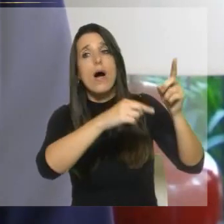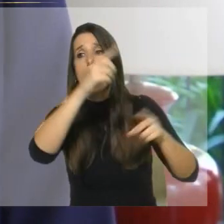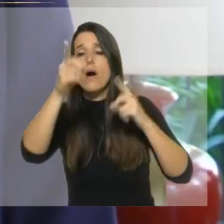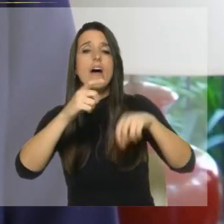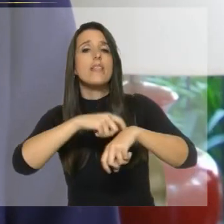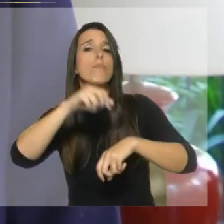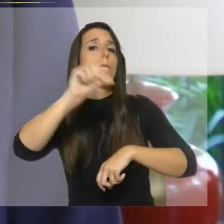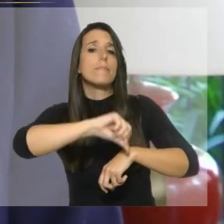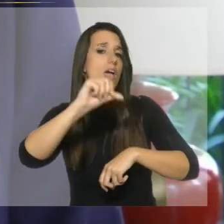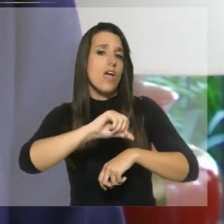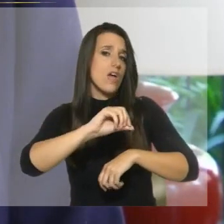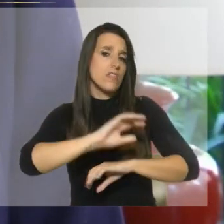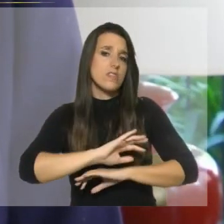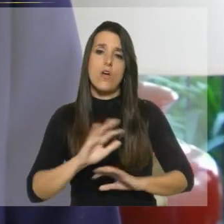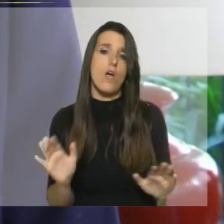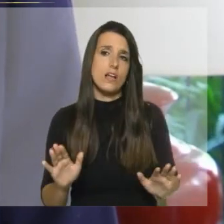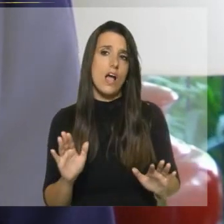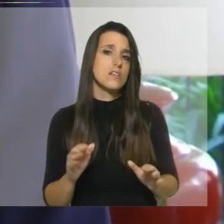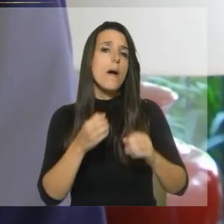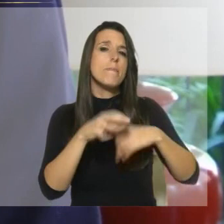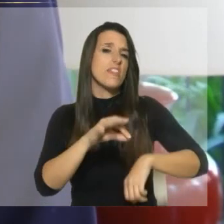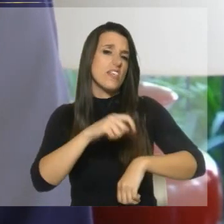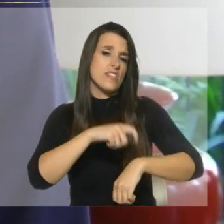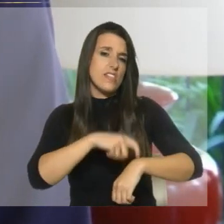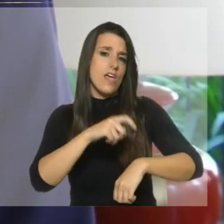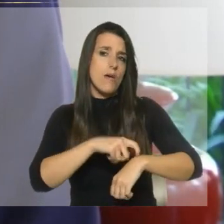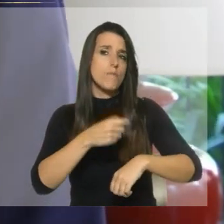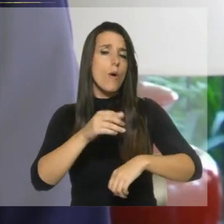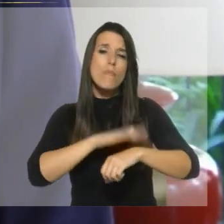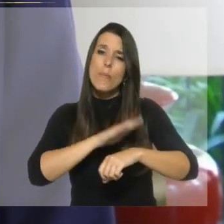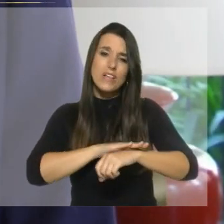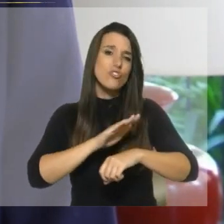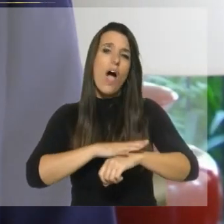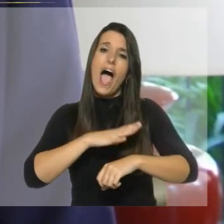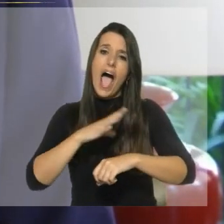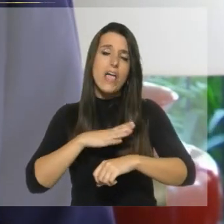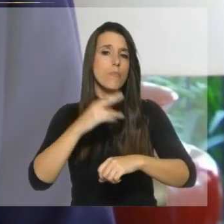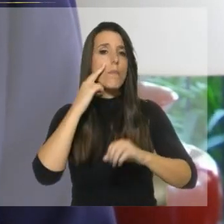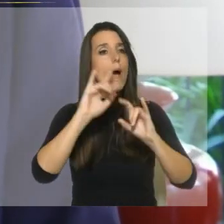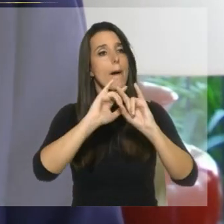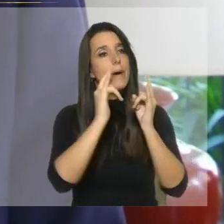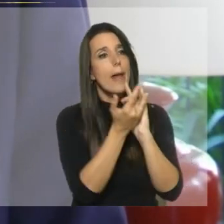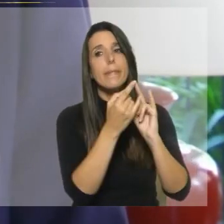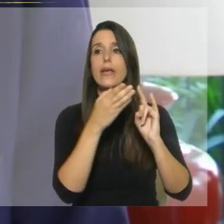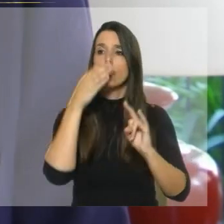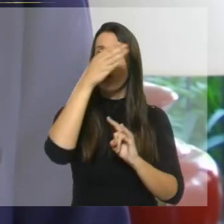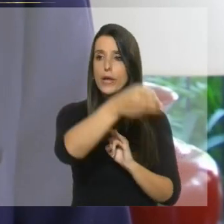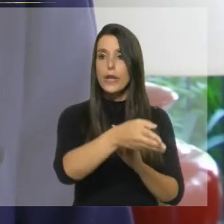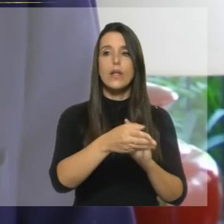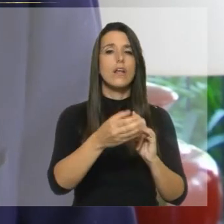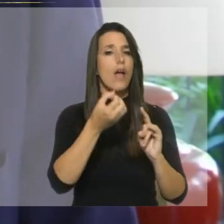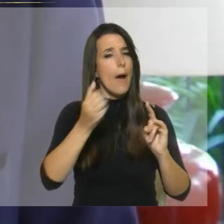a hacer perder el tiempo y nos vamos a encontrar con que los problemas subsisten luego de las instancias parlamentarias que seguramente vamos a tener que